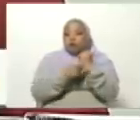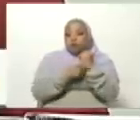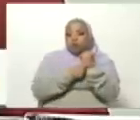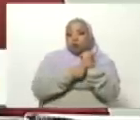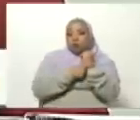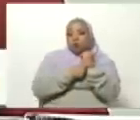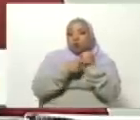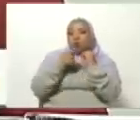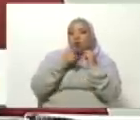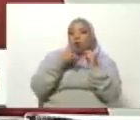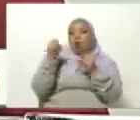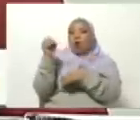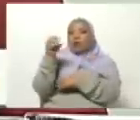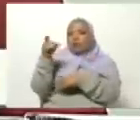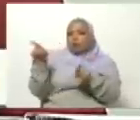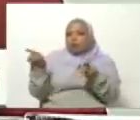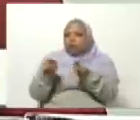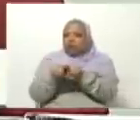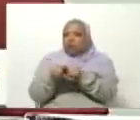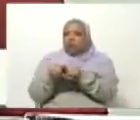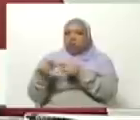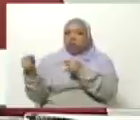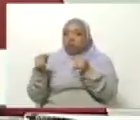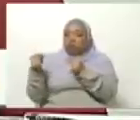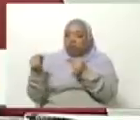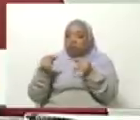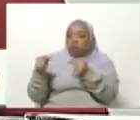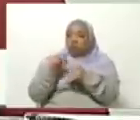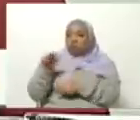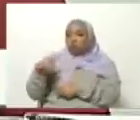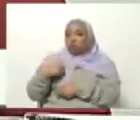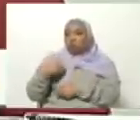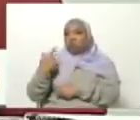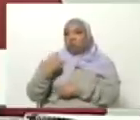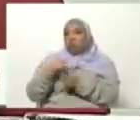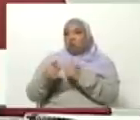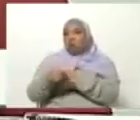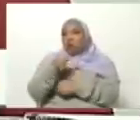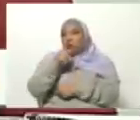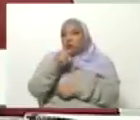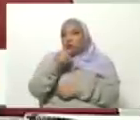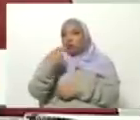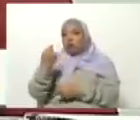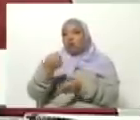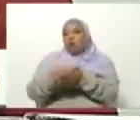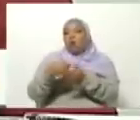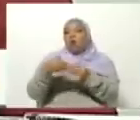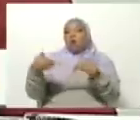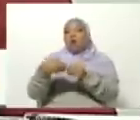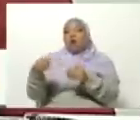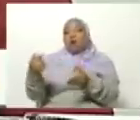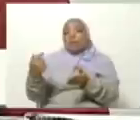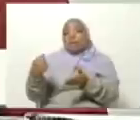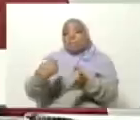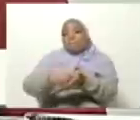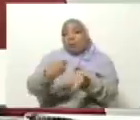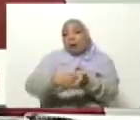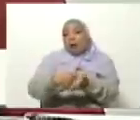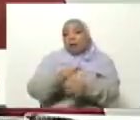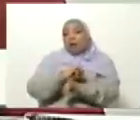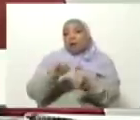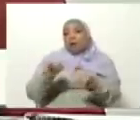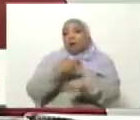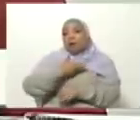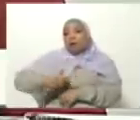la exoneración de la deuda que tiene Paraguay con nosotros y a cambio de ello cobró una comisión. Hasta el